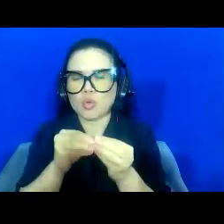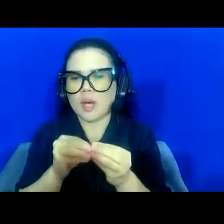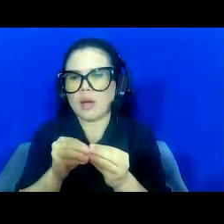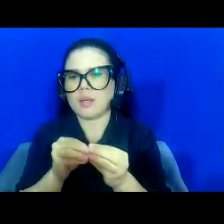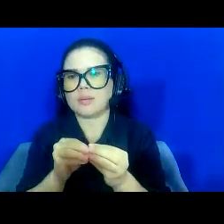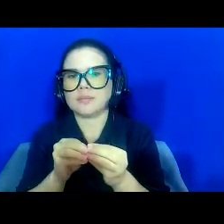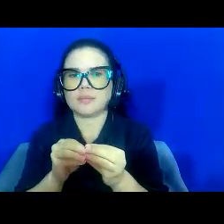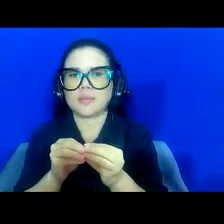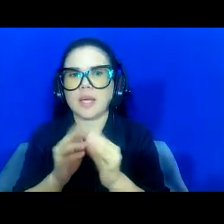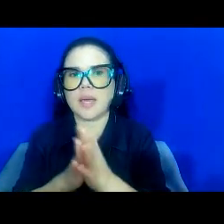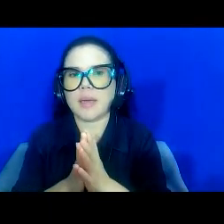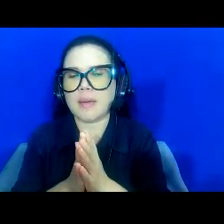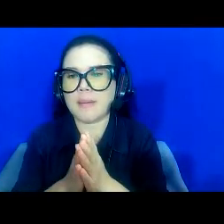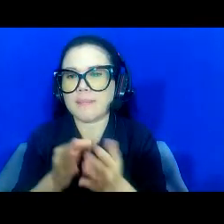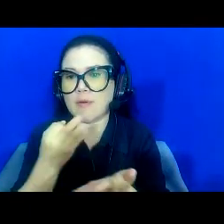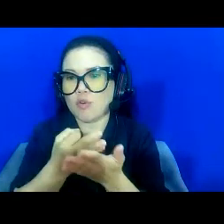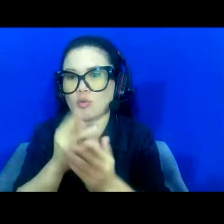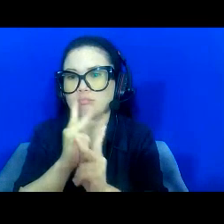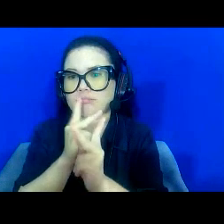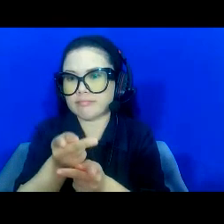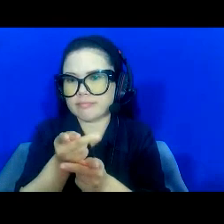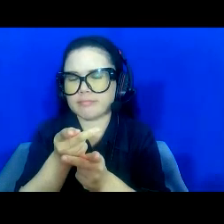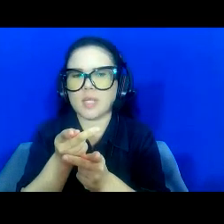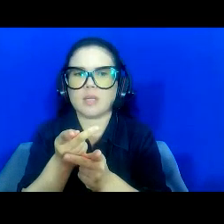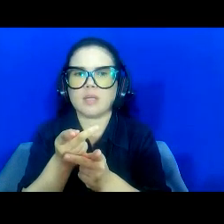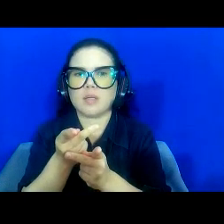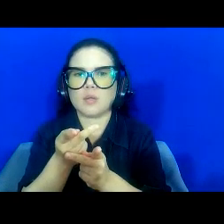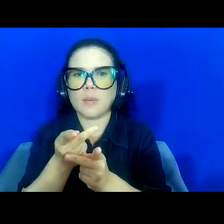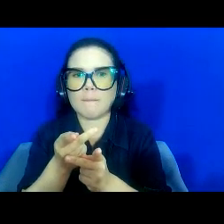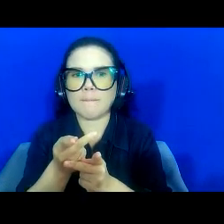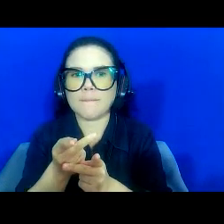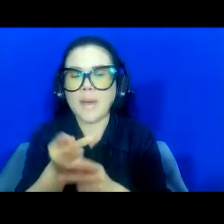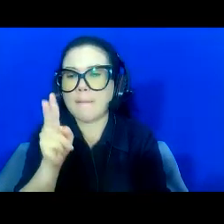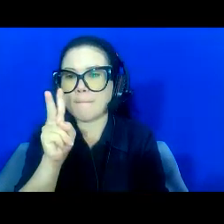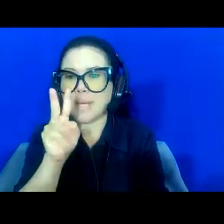estas 49 entidades es de unos